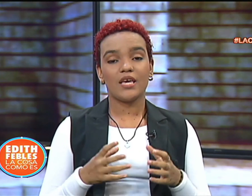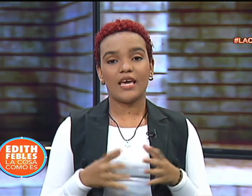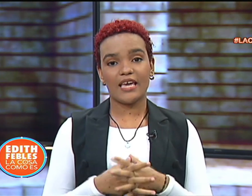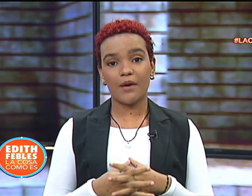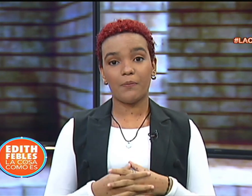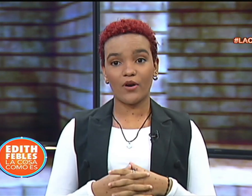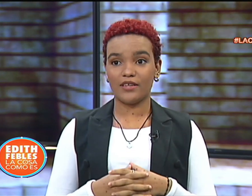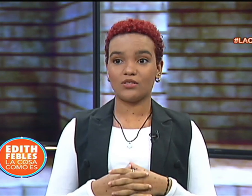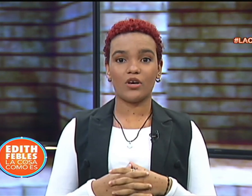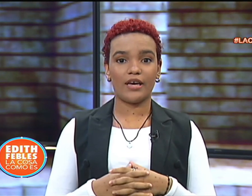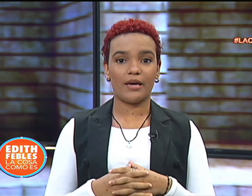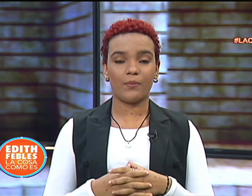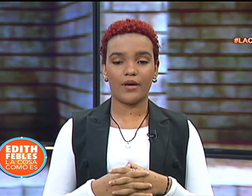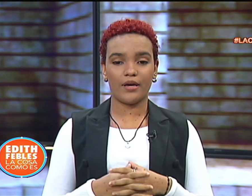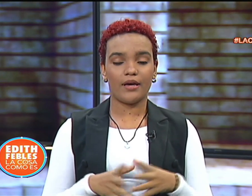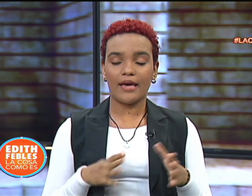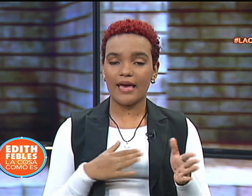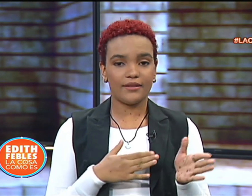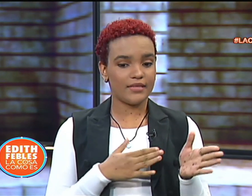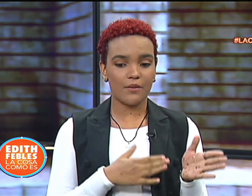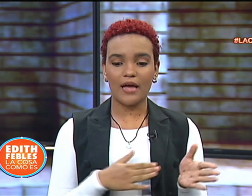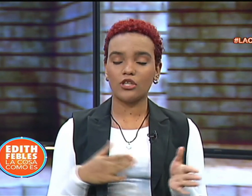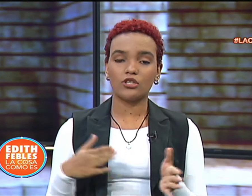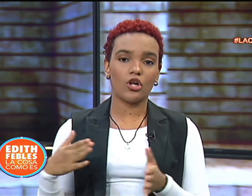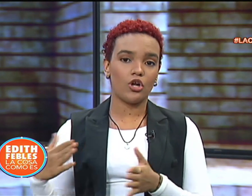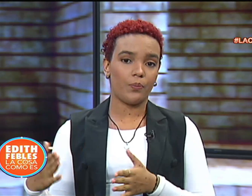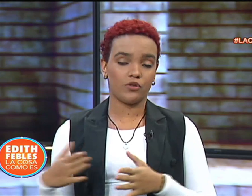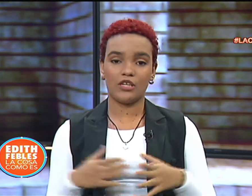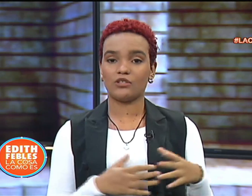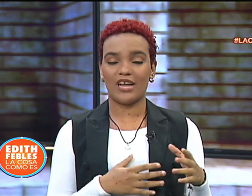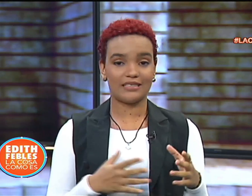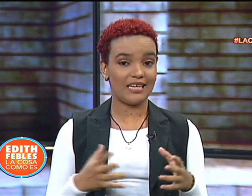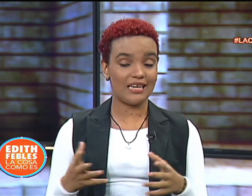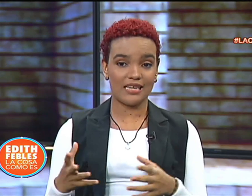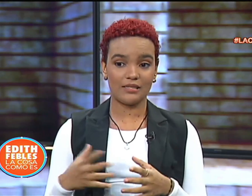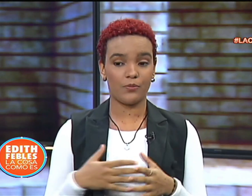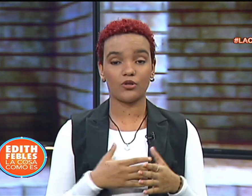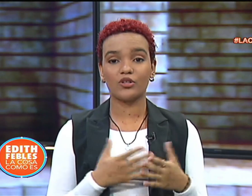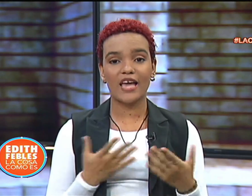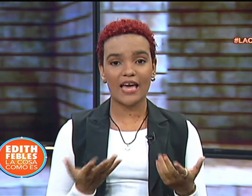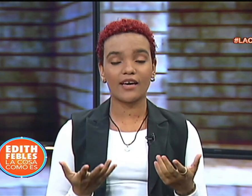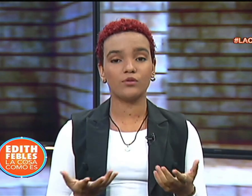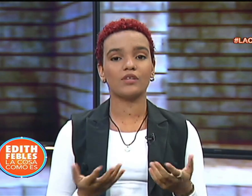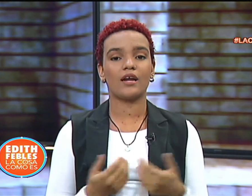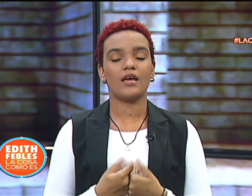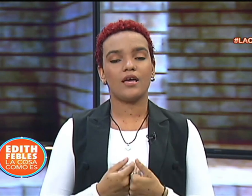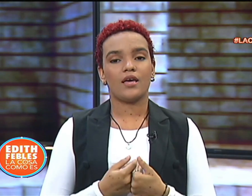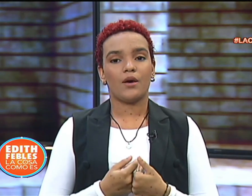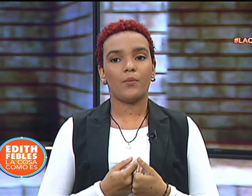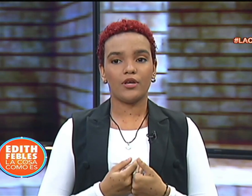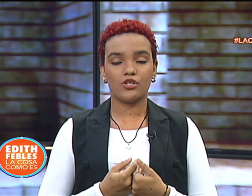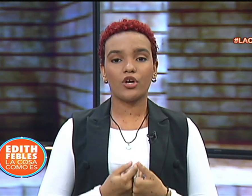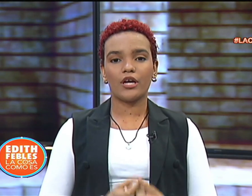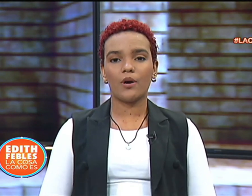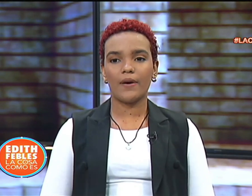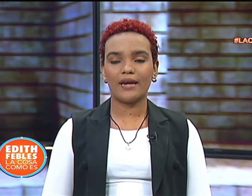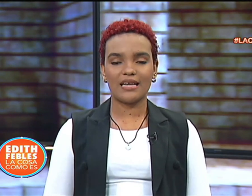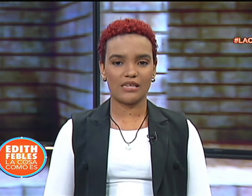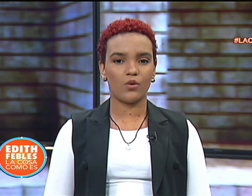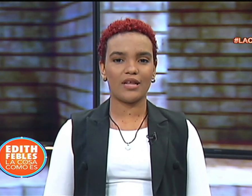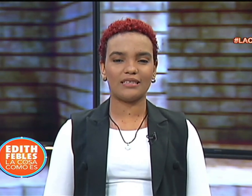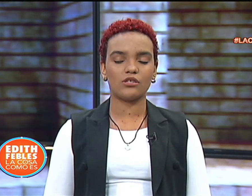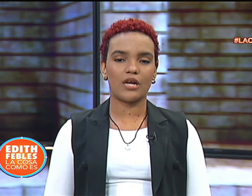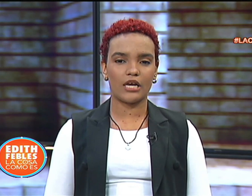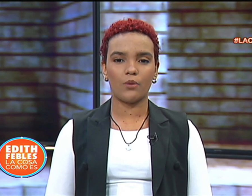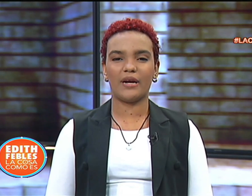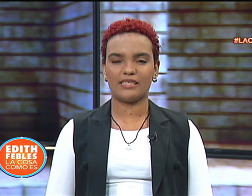y es por eso que llevando todos los procesos las líneas por donde hay que cruzar pues yo quiero ver la